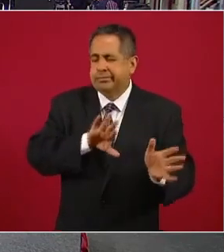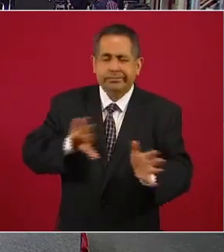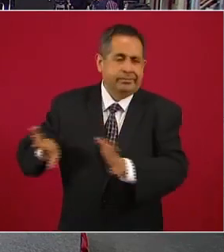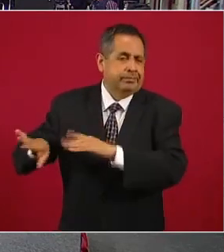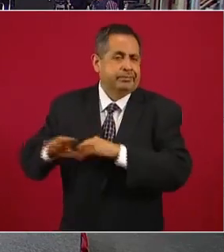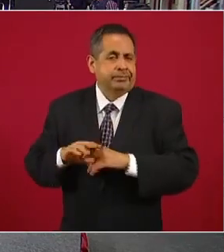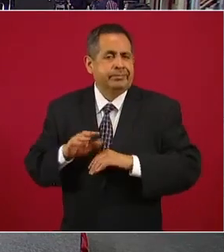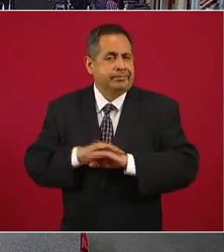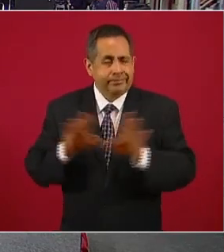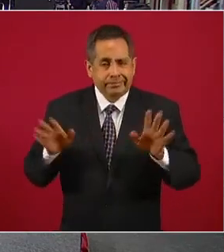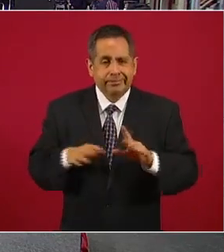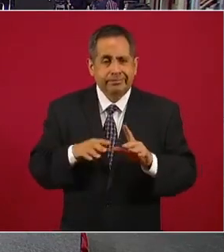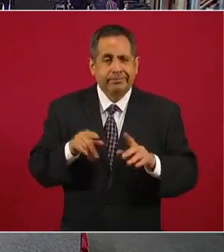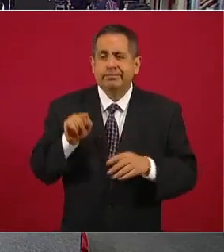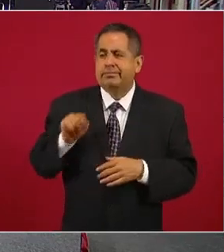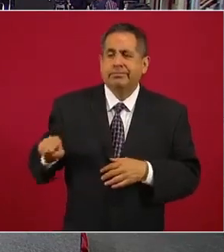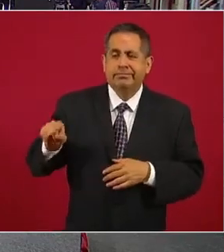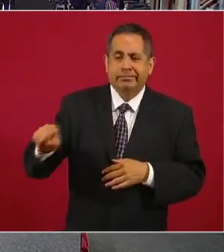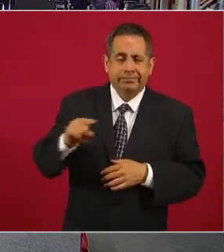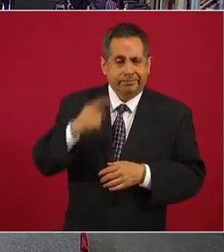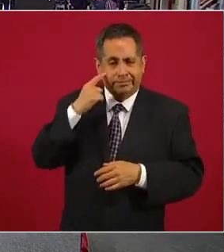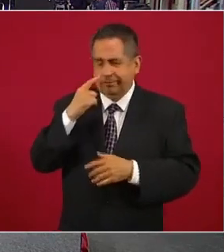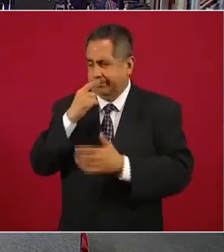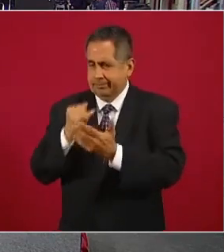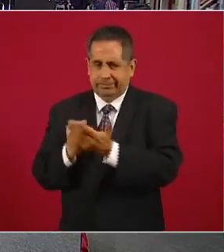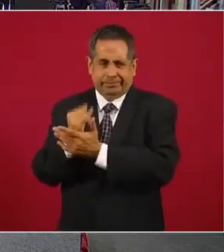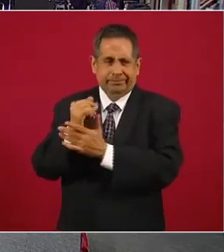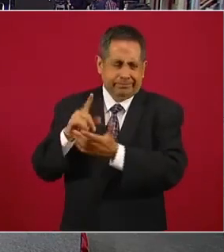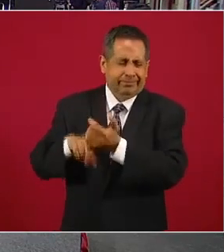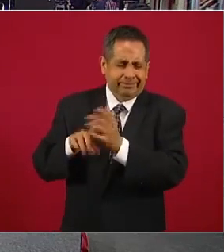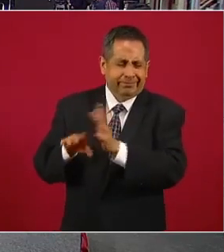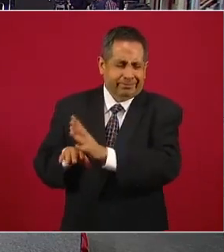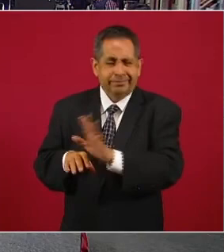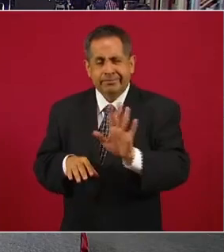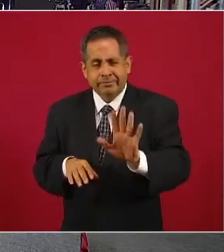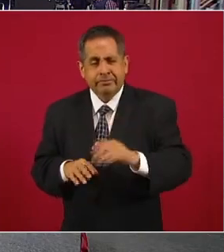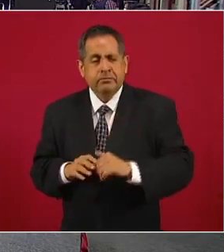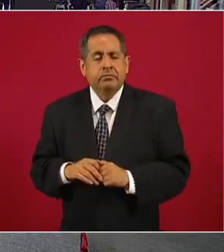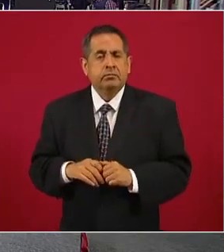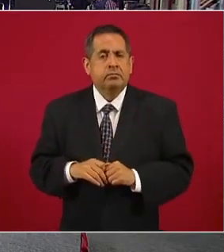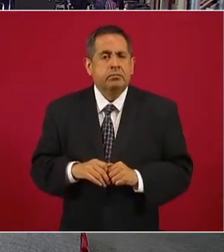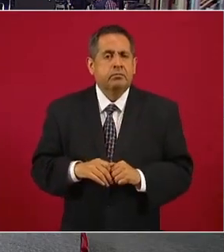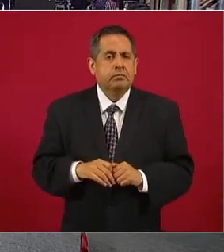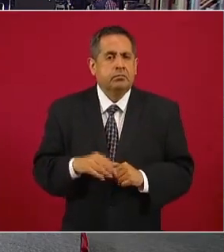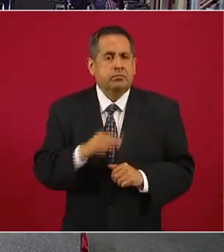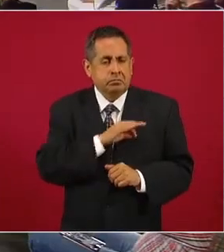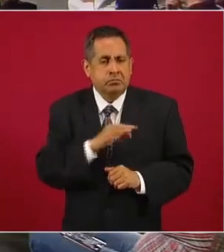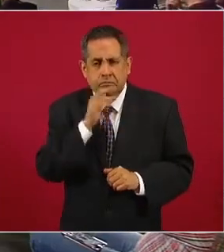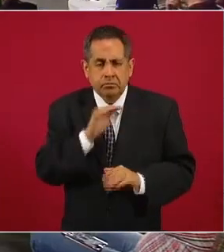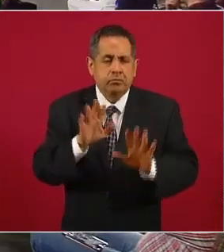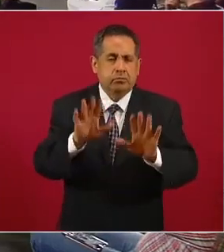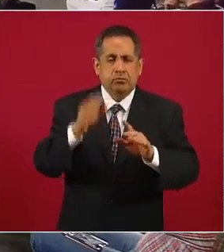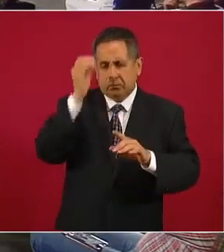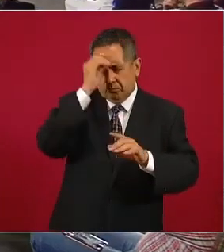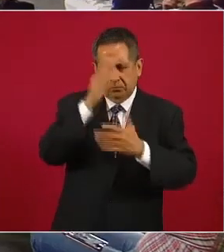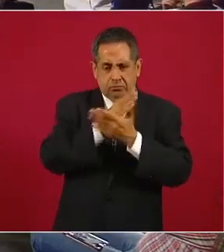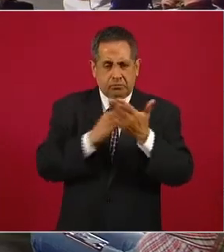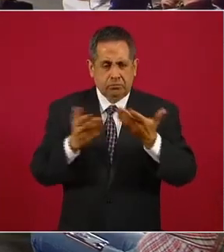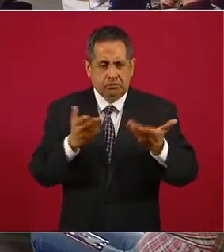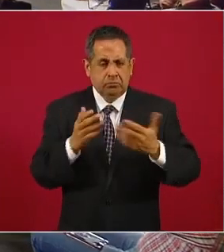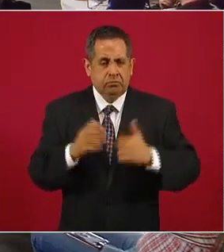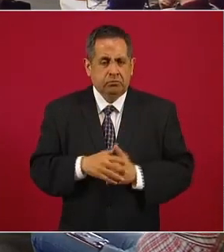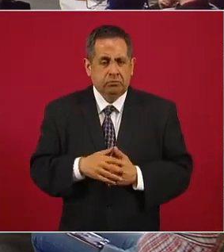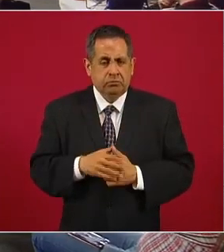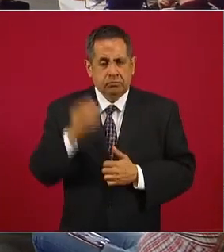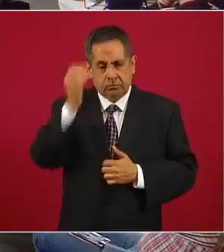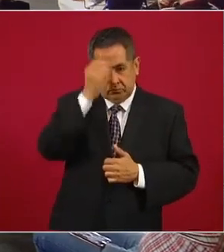de que sean las otras instituciones, los otros órganos los que vayan a determinar. Es que hay opiniones divididas. ¿Cuál es la opinión del señor